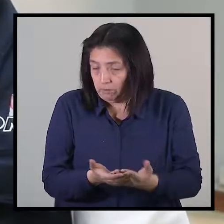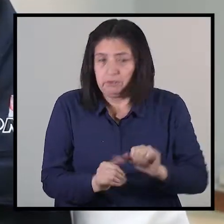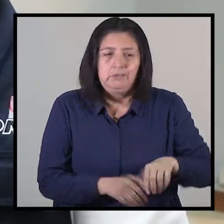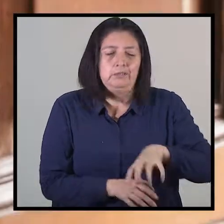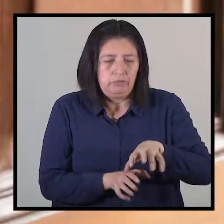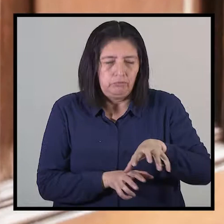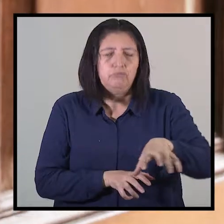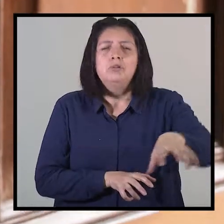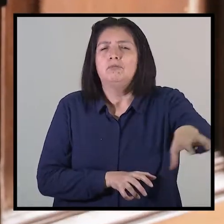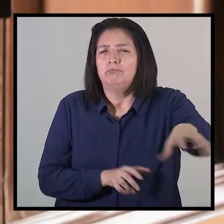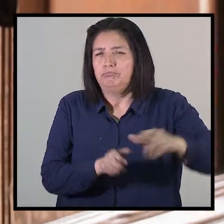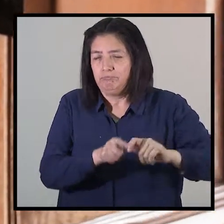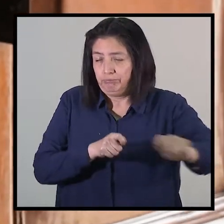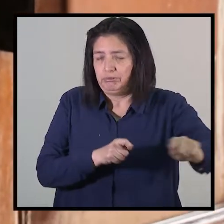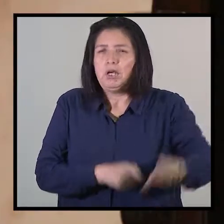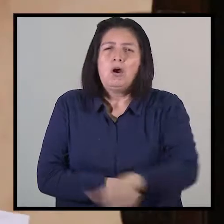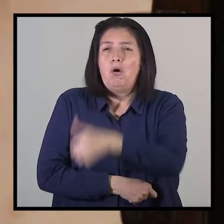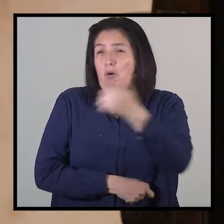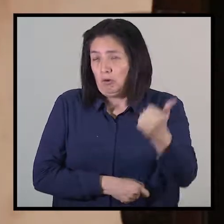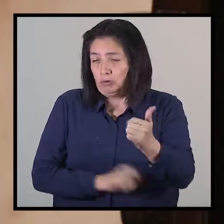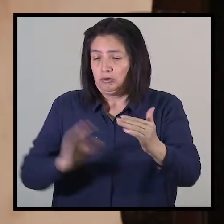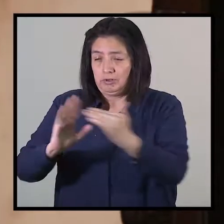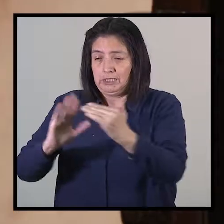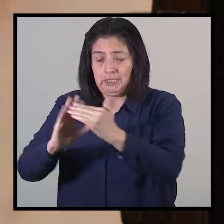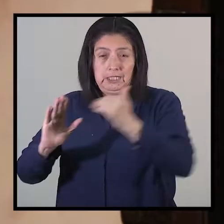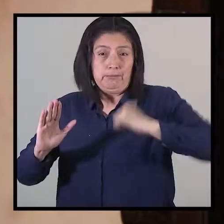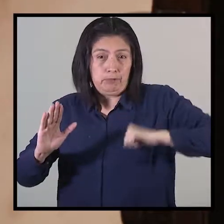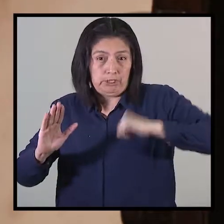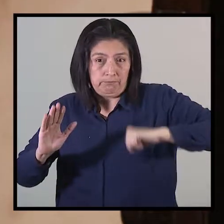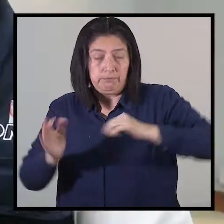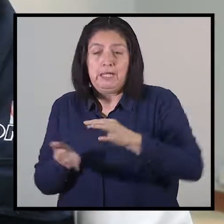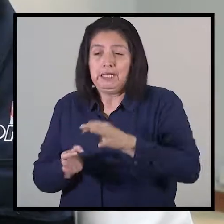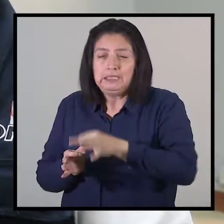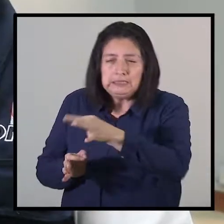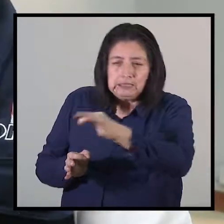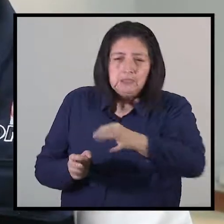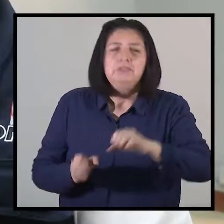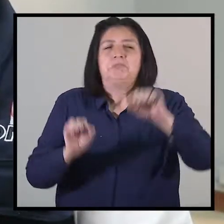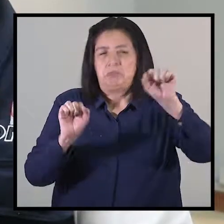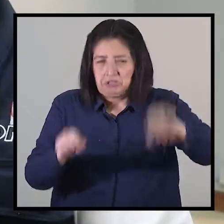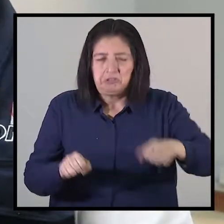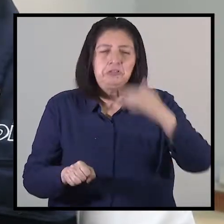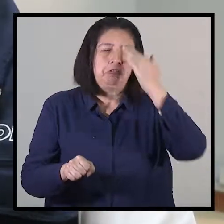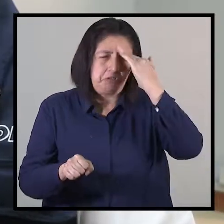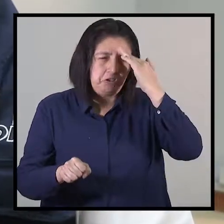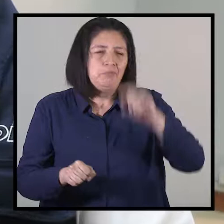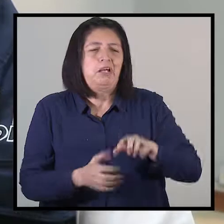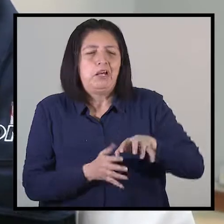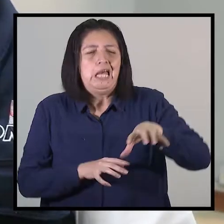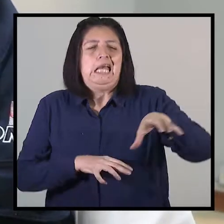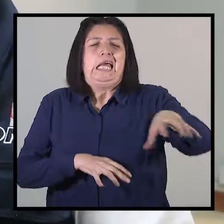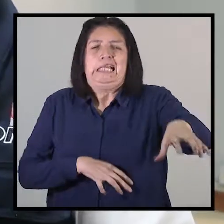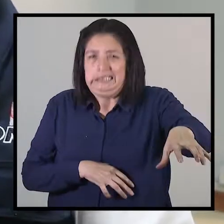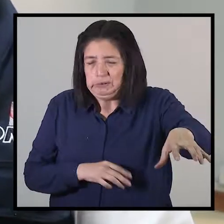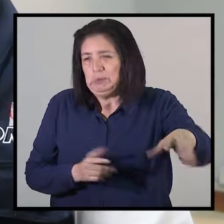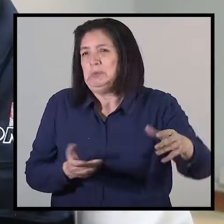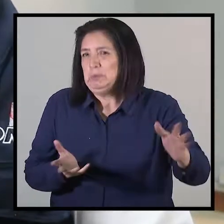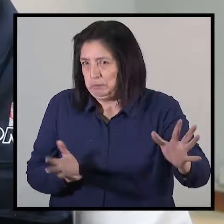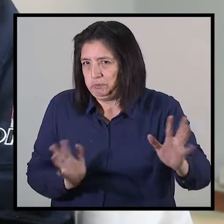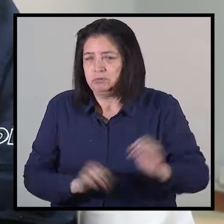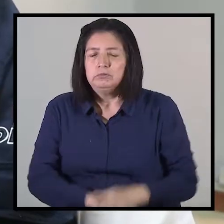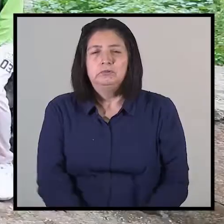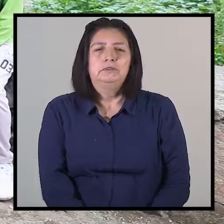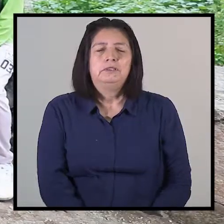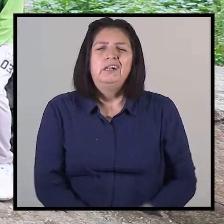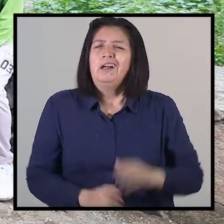centro poblado. Otro documento de la municipalidad provincial o distrital que esté avalando o sepa que este centro poblado está haciendo este trámite, esa